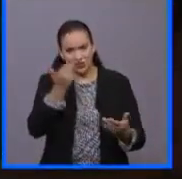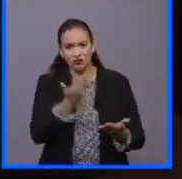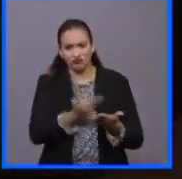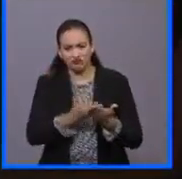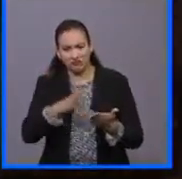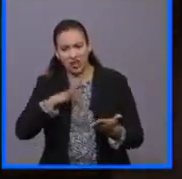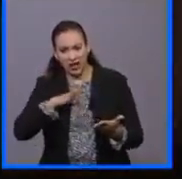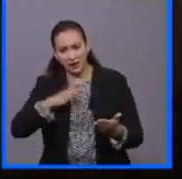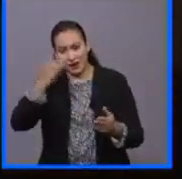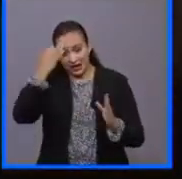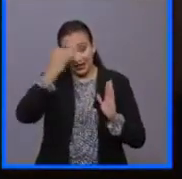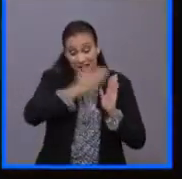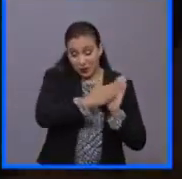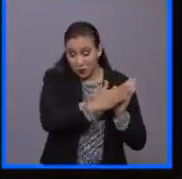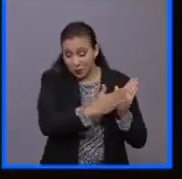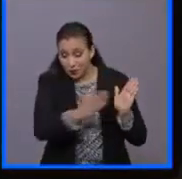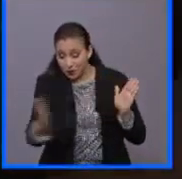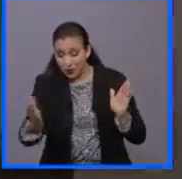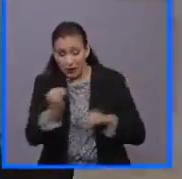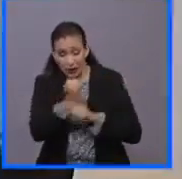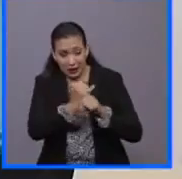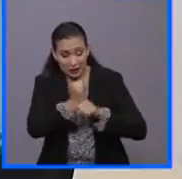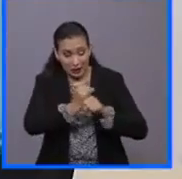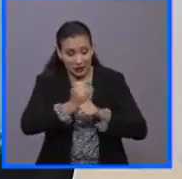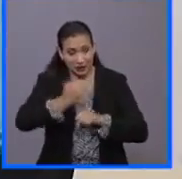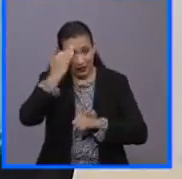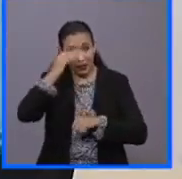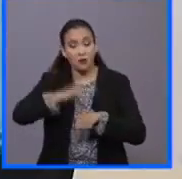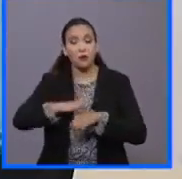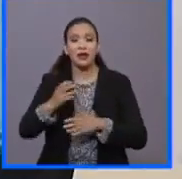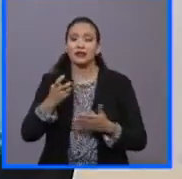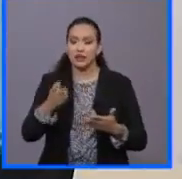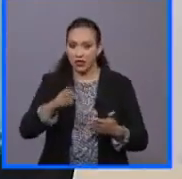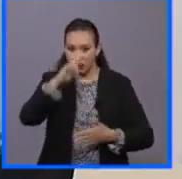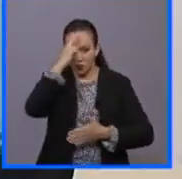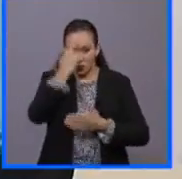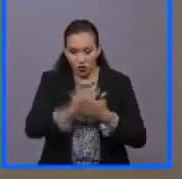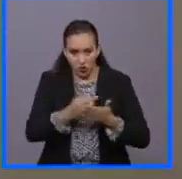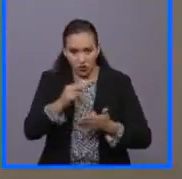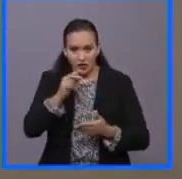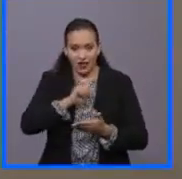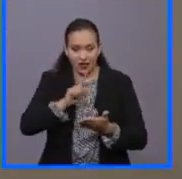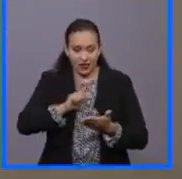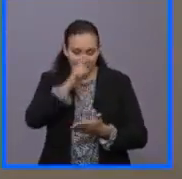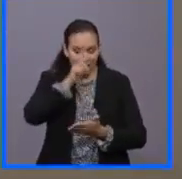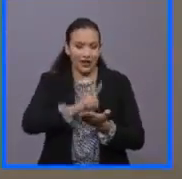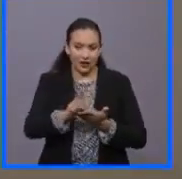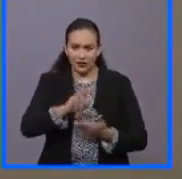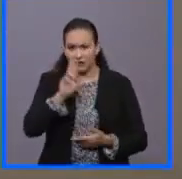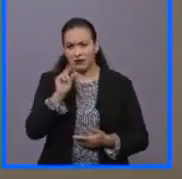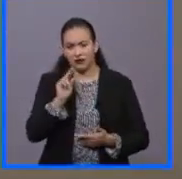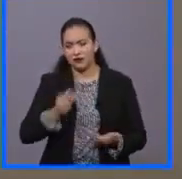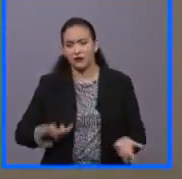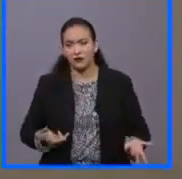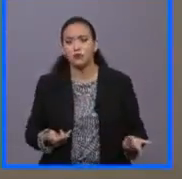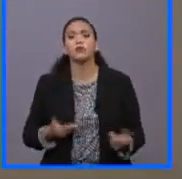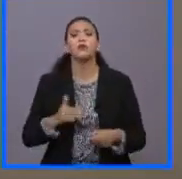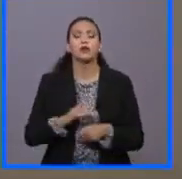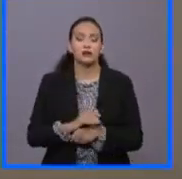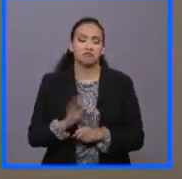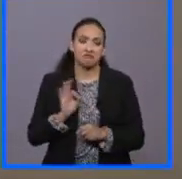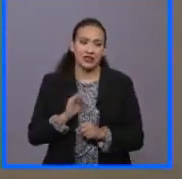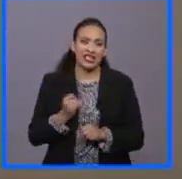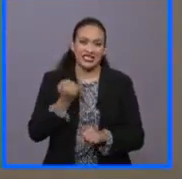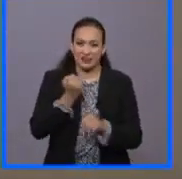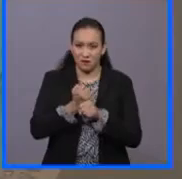para ampliar el periodo de investigación no implica que se viole el referido derecho, ya que es imposible que el